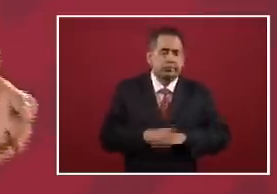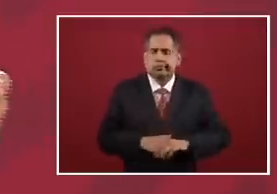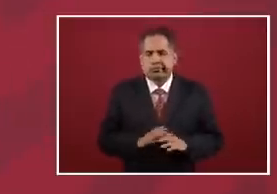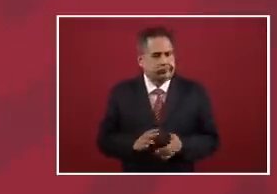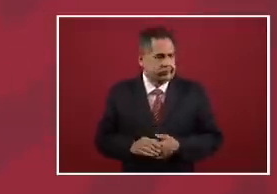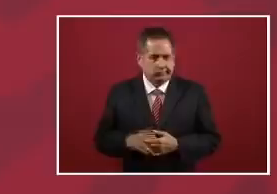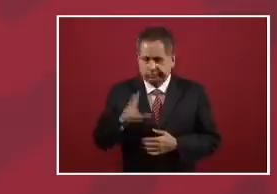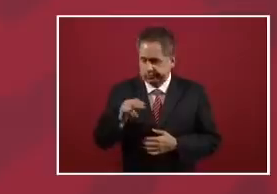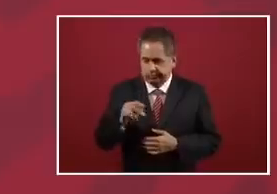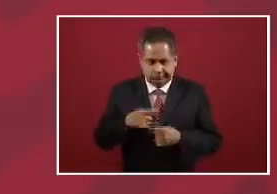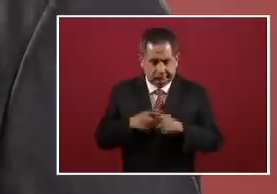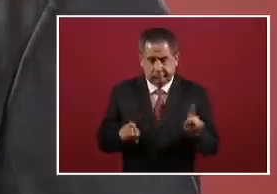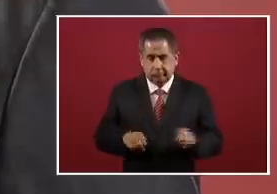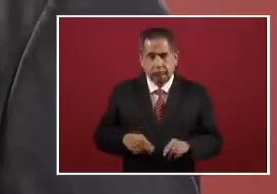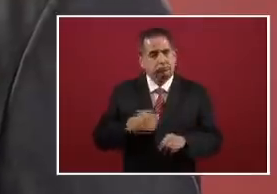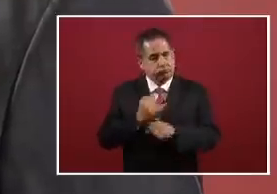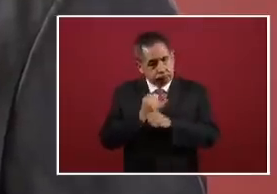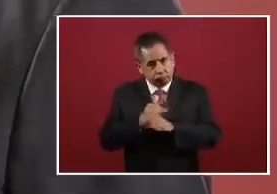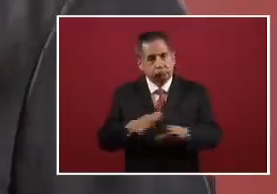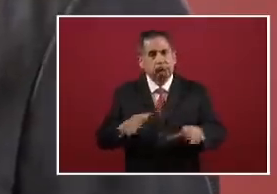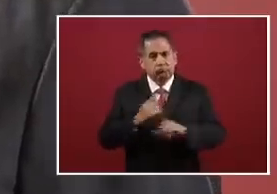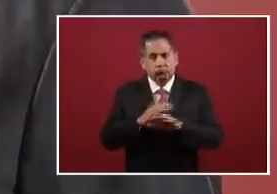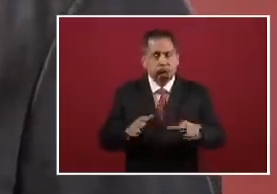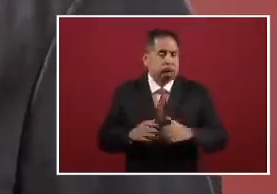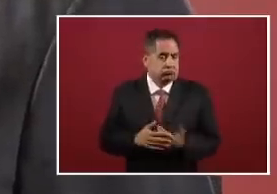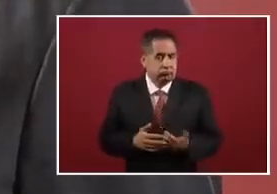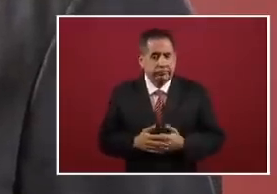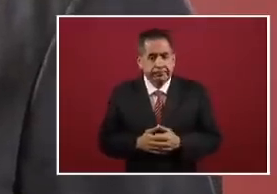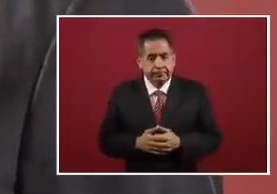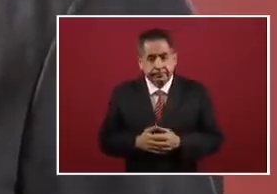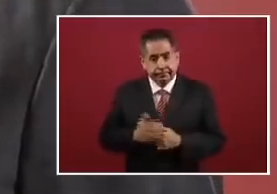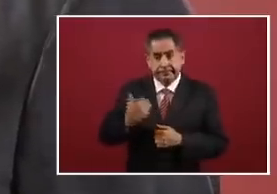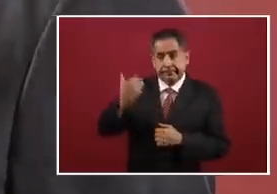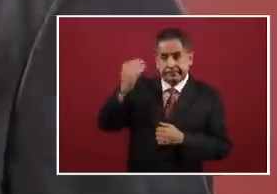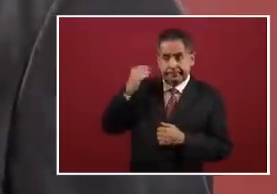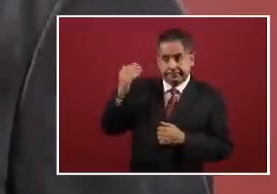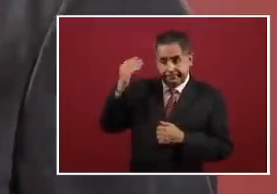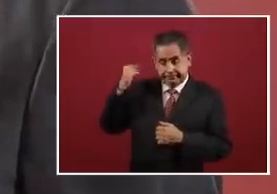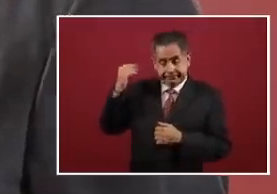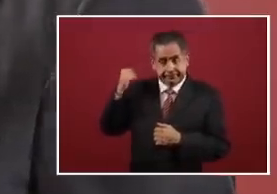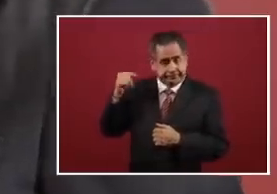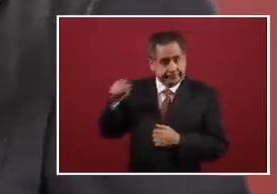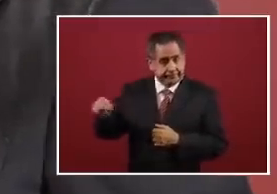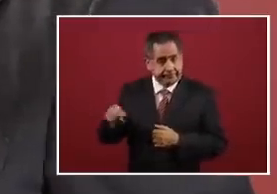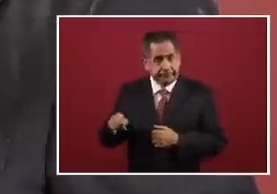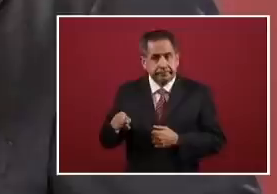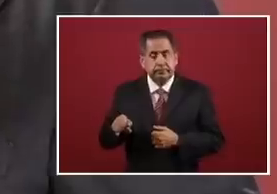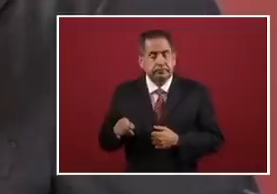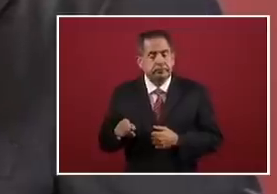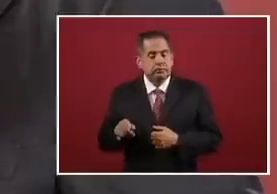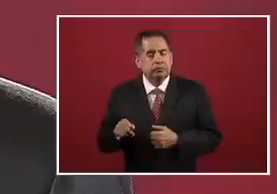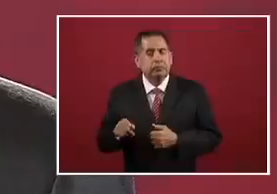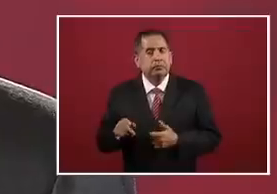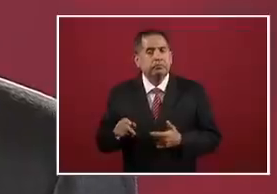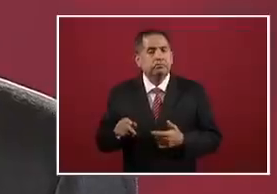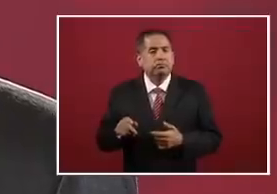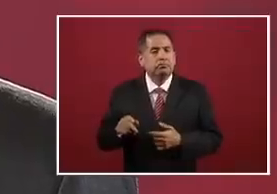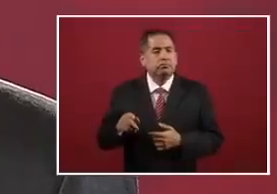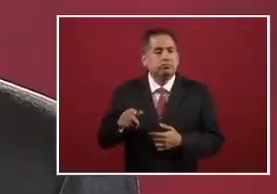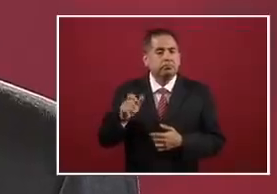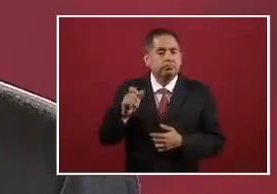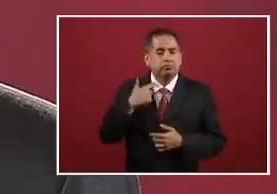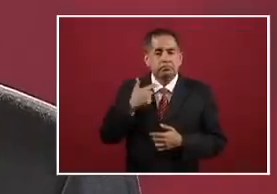informó. De repente gana la elección